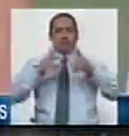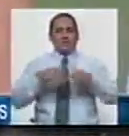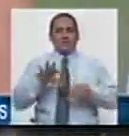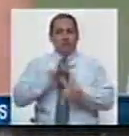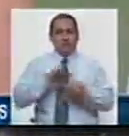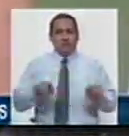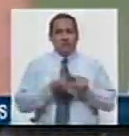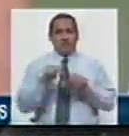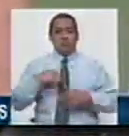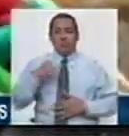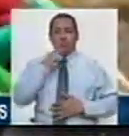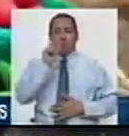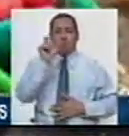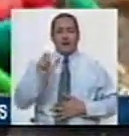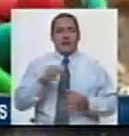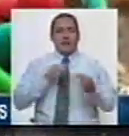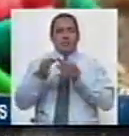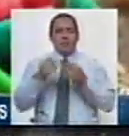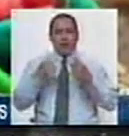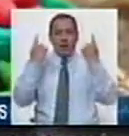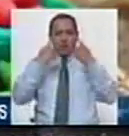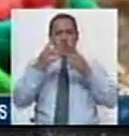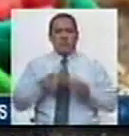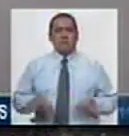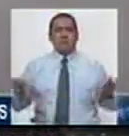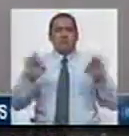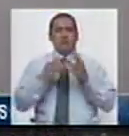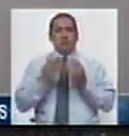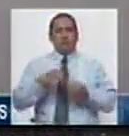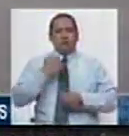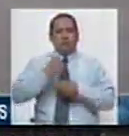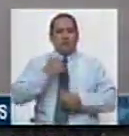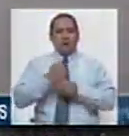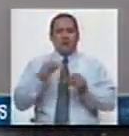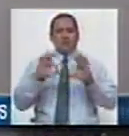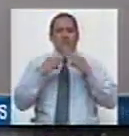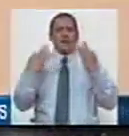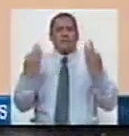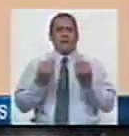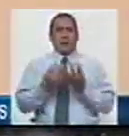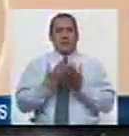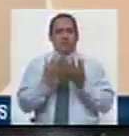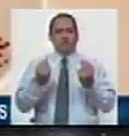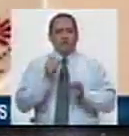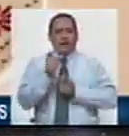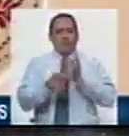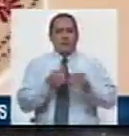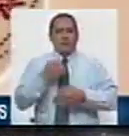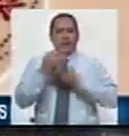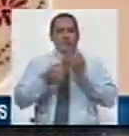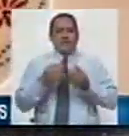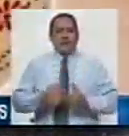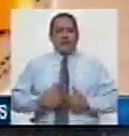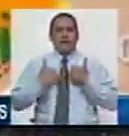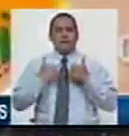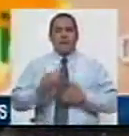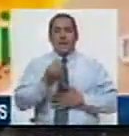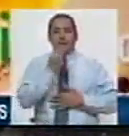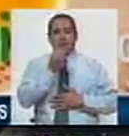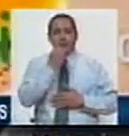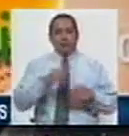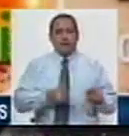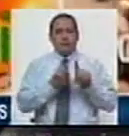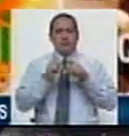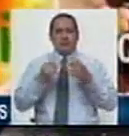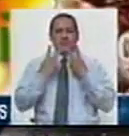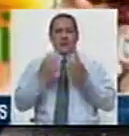especial de la FAO, Nadine Heredia, destacó el papel que cumplen los agricultores familiares y los indígenas para promover la biodiversidad alimenticia ante